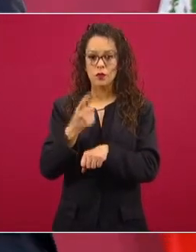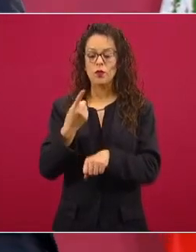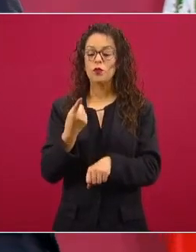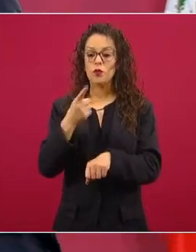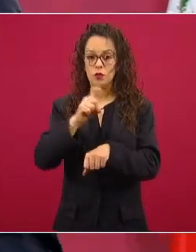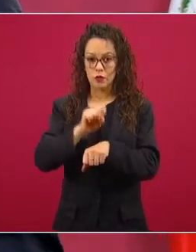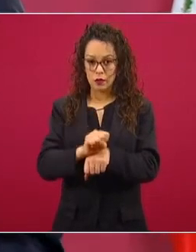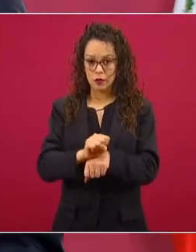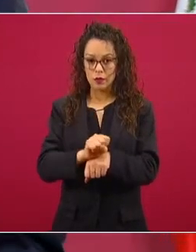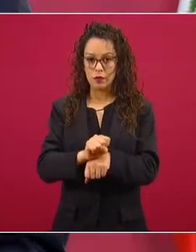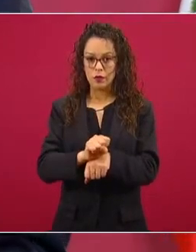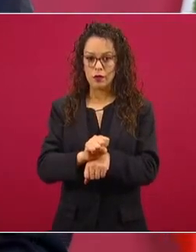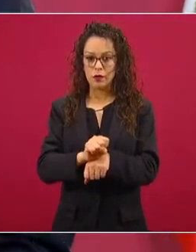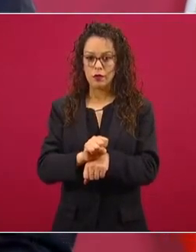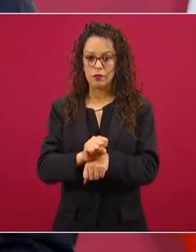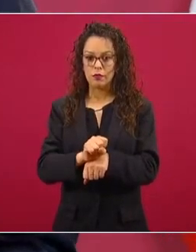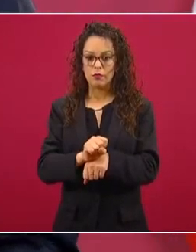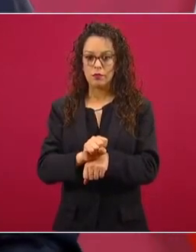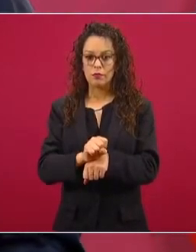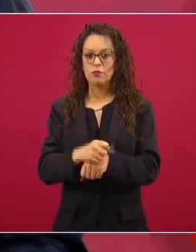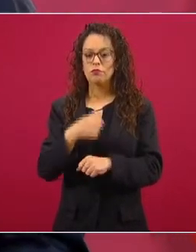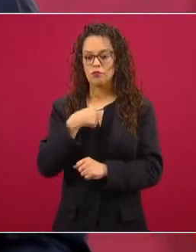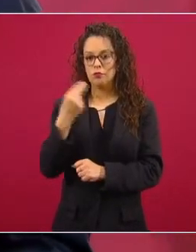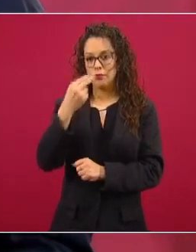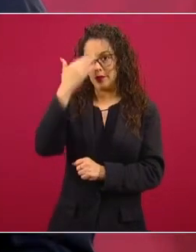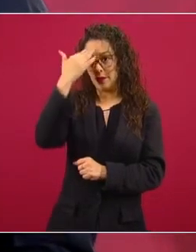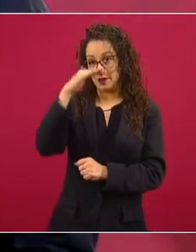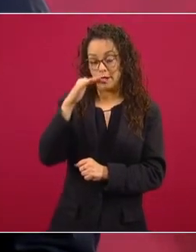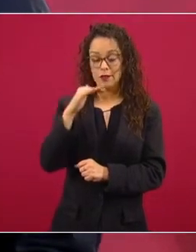para estar seguro,